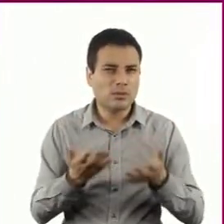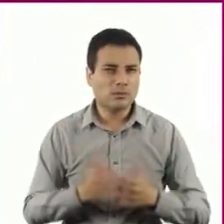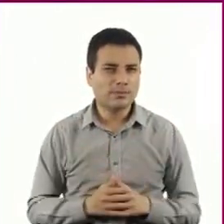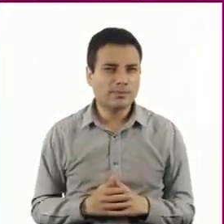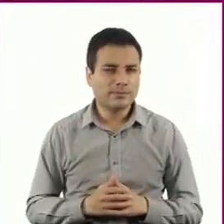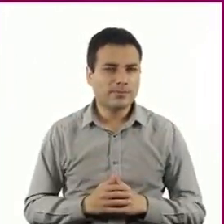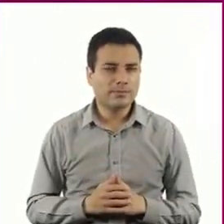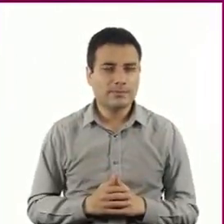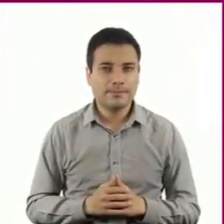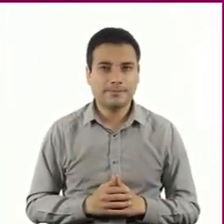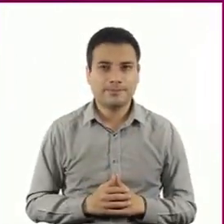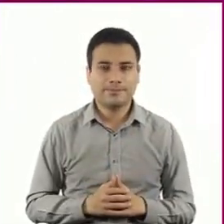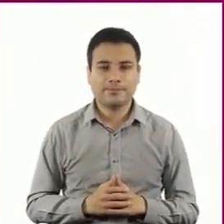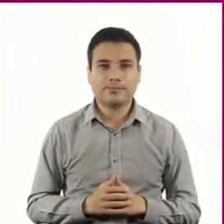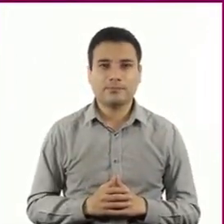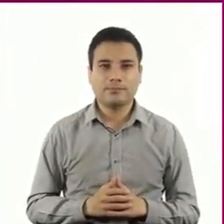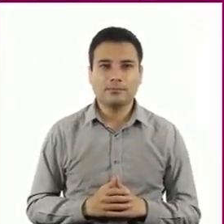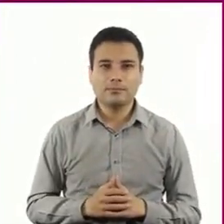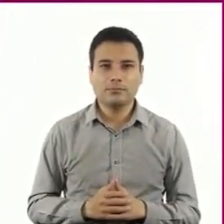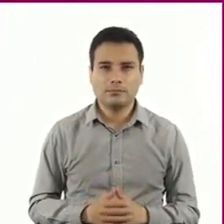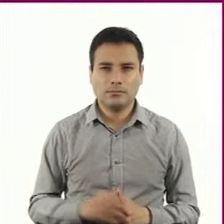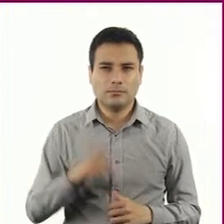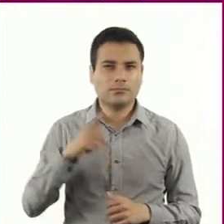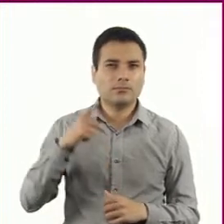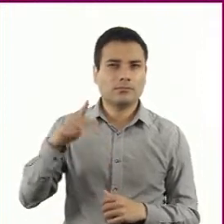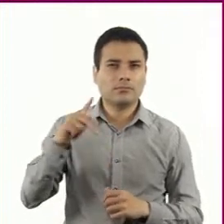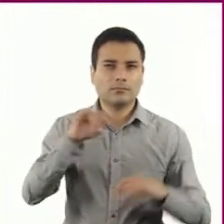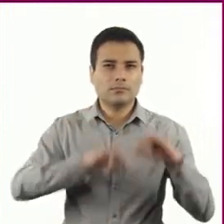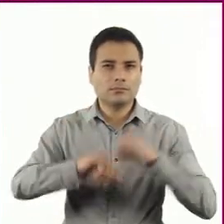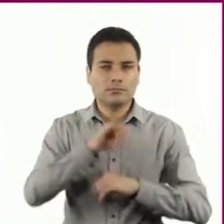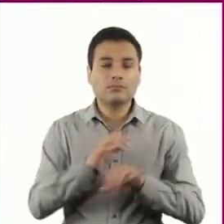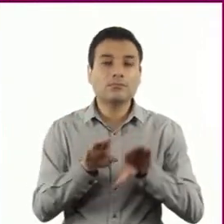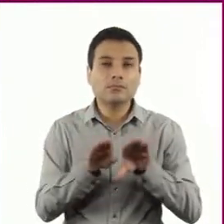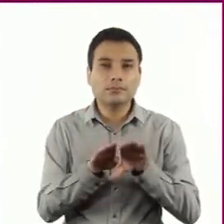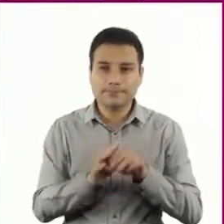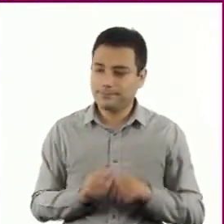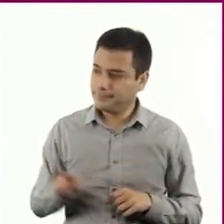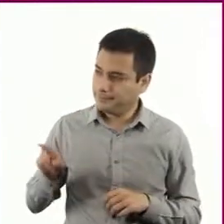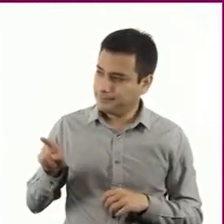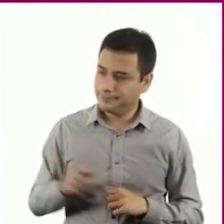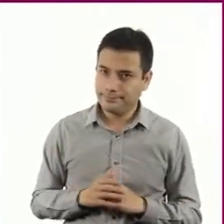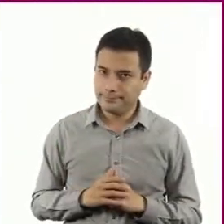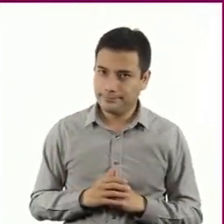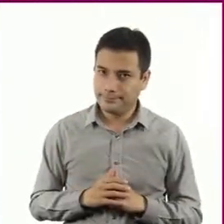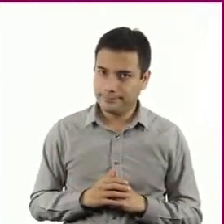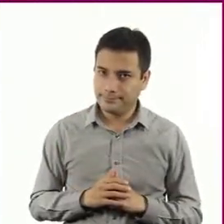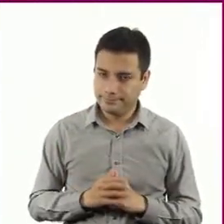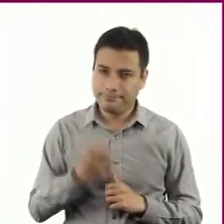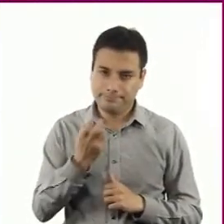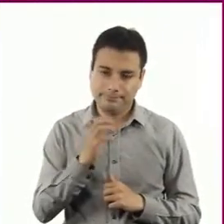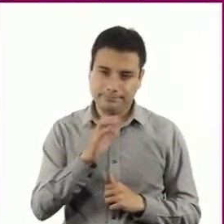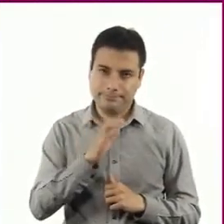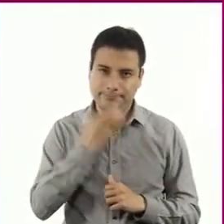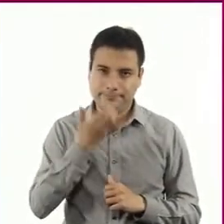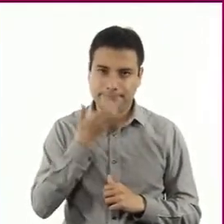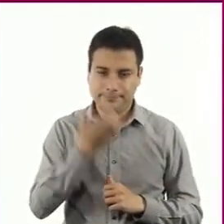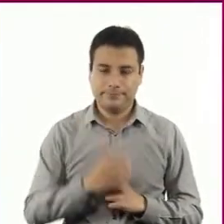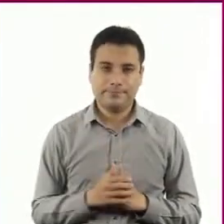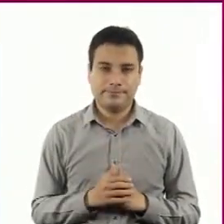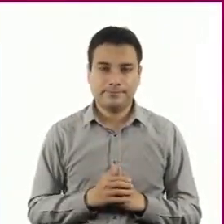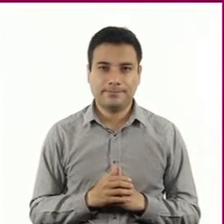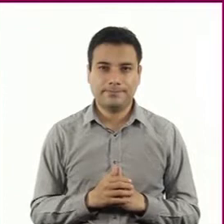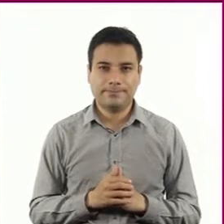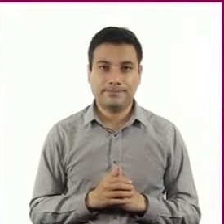bacteria? Su medida en notación científica es igual a 2 por 10 a la quinta potencia negativa en milímetros. Para